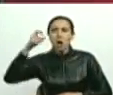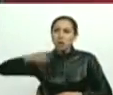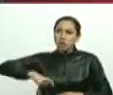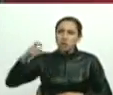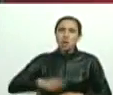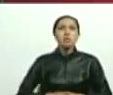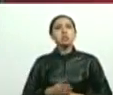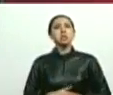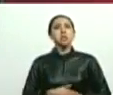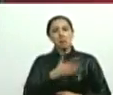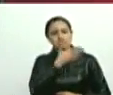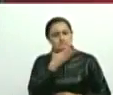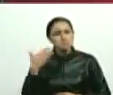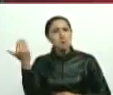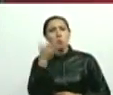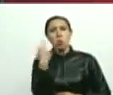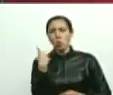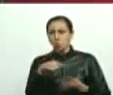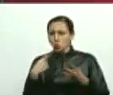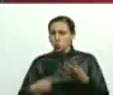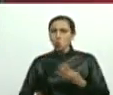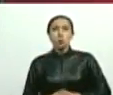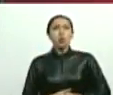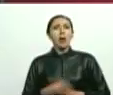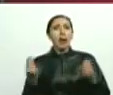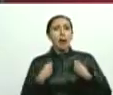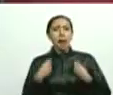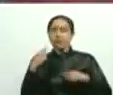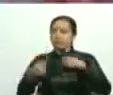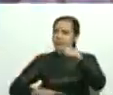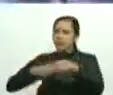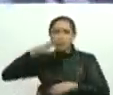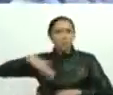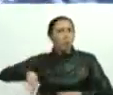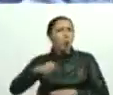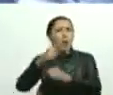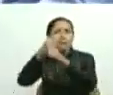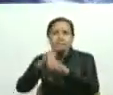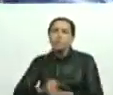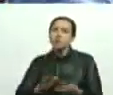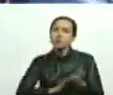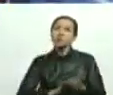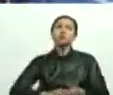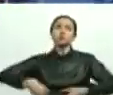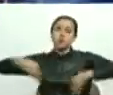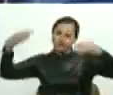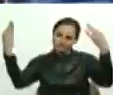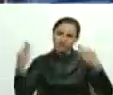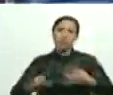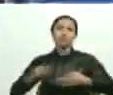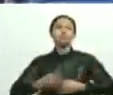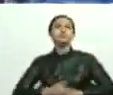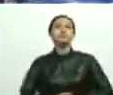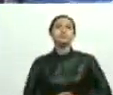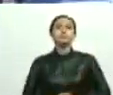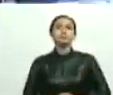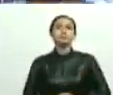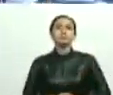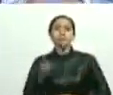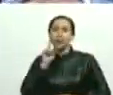trabajo, de economía y de la vida diaria. El pueblo está esperando soluciones de verdad, no